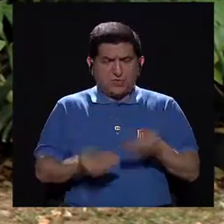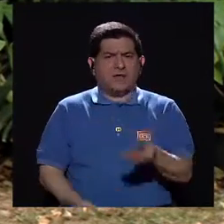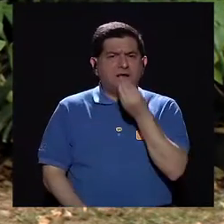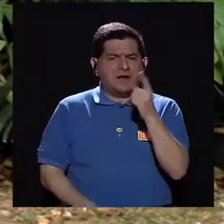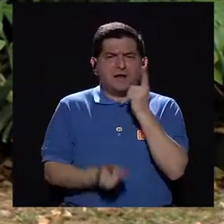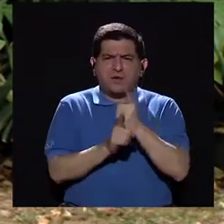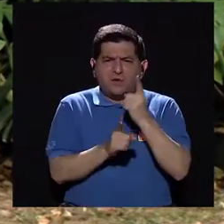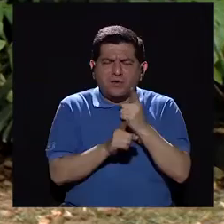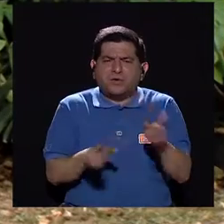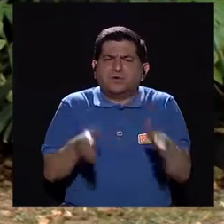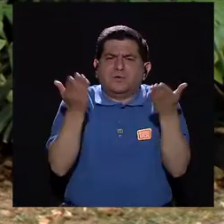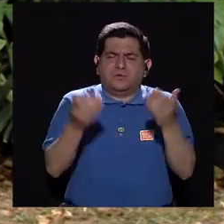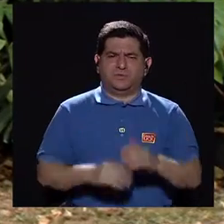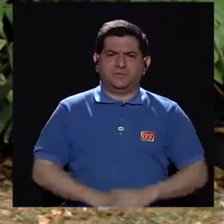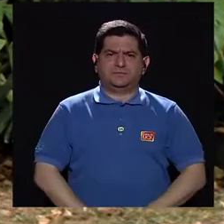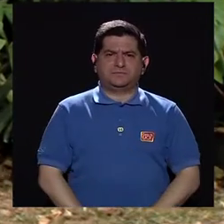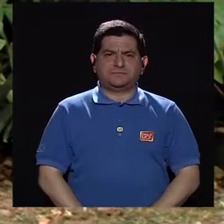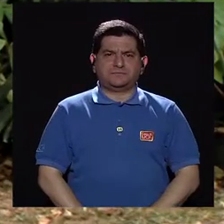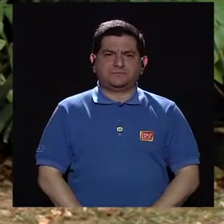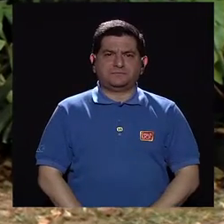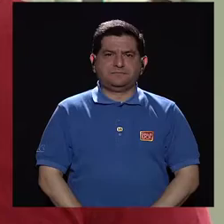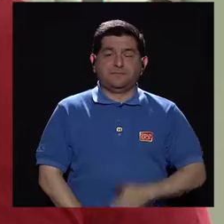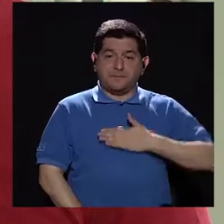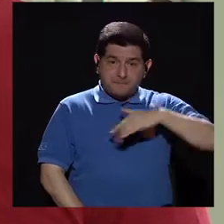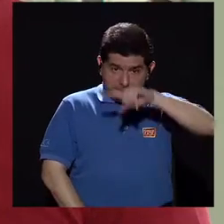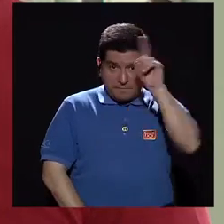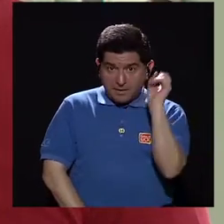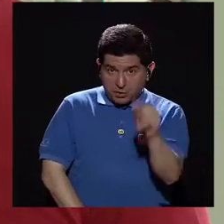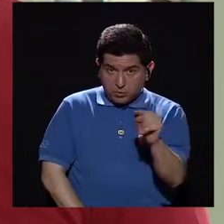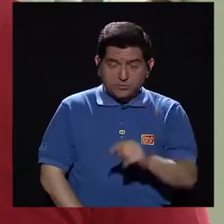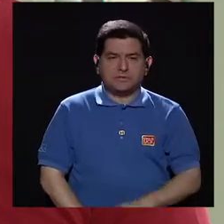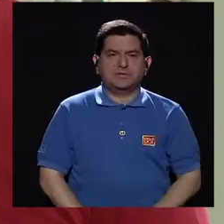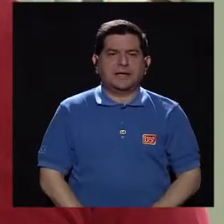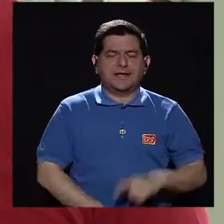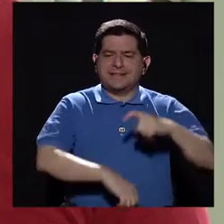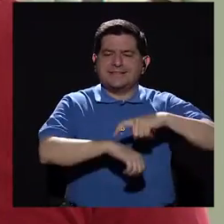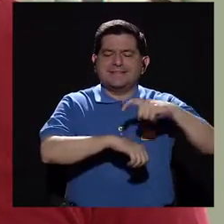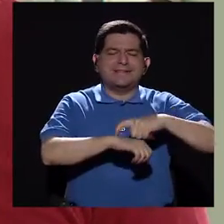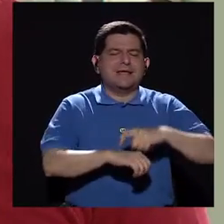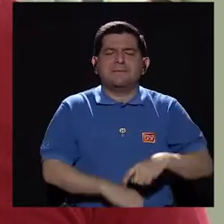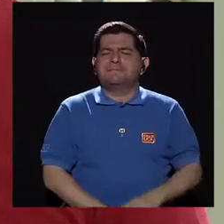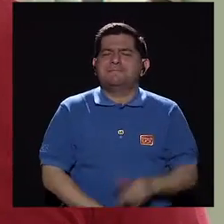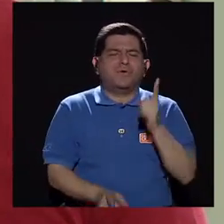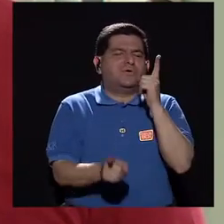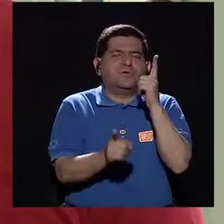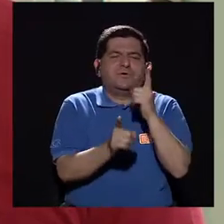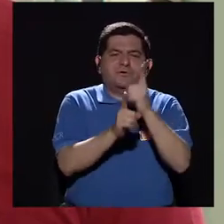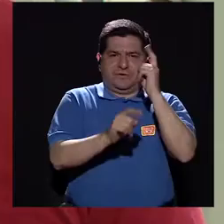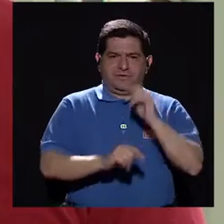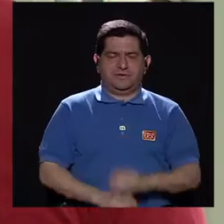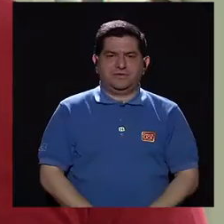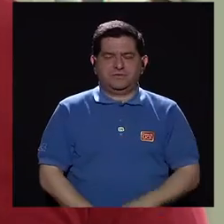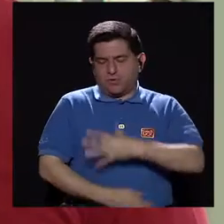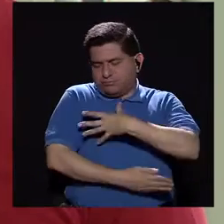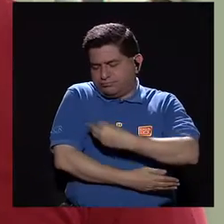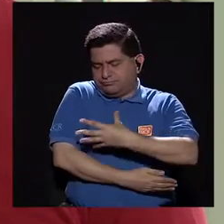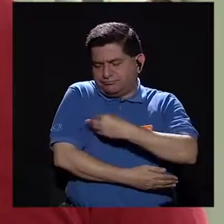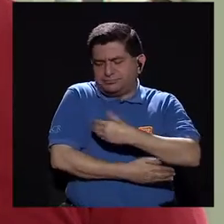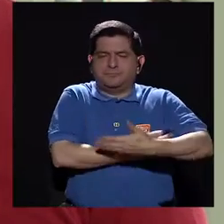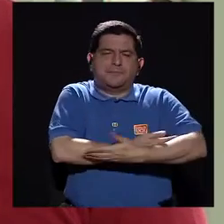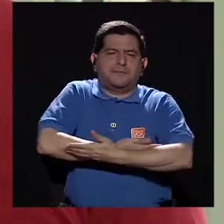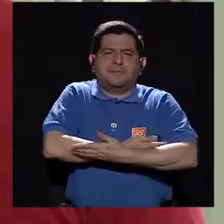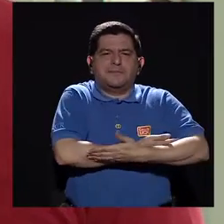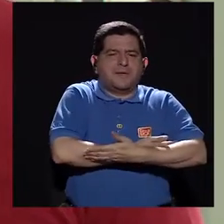realmente le estoy dando la leche que necesita? Mi consulta sería, ¿cuál es el tiempo ideal